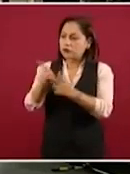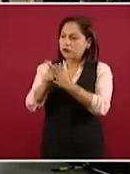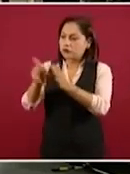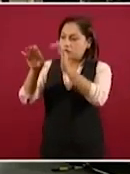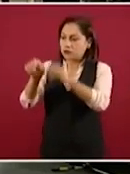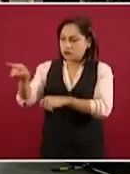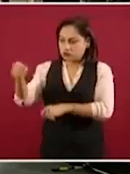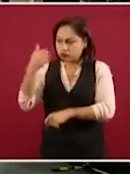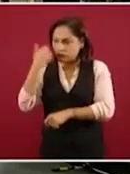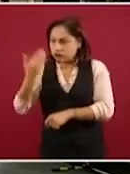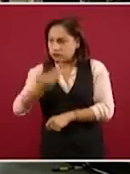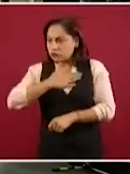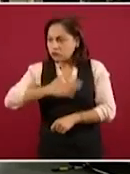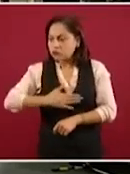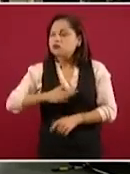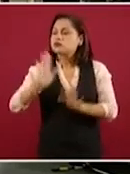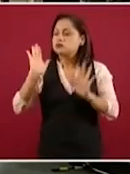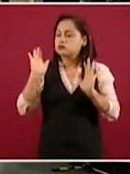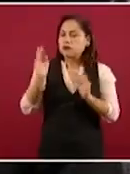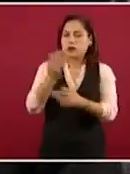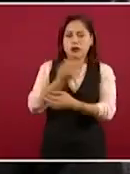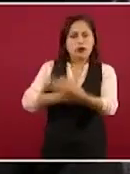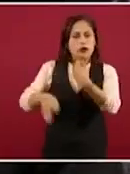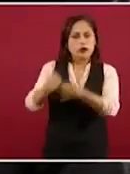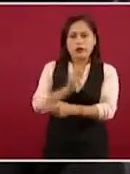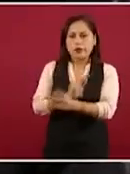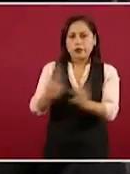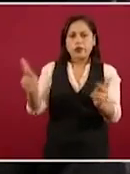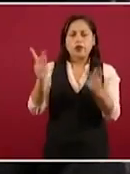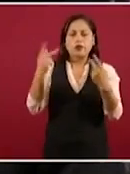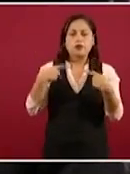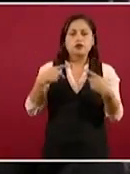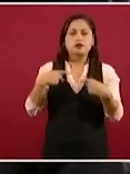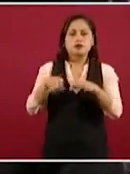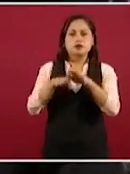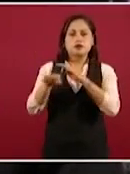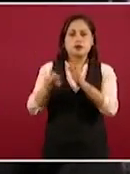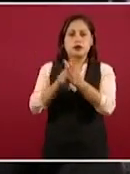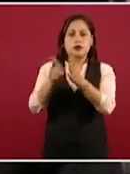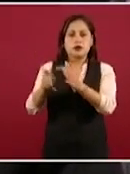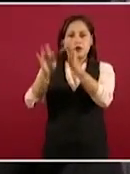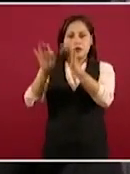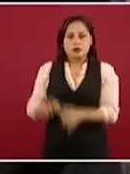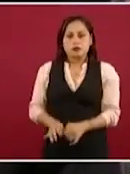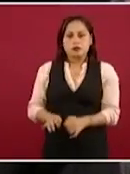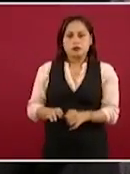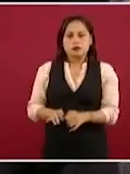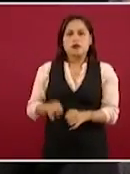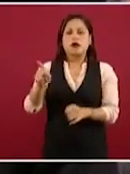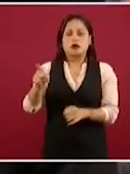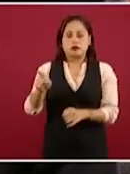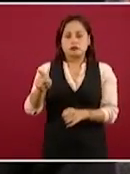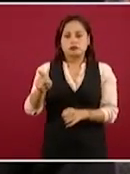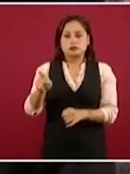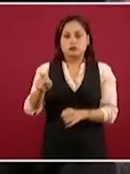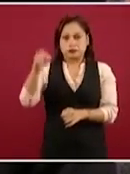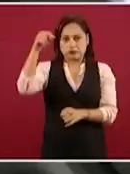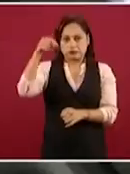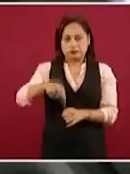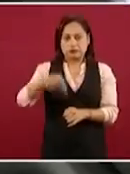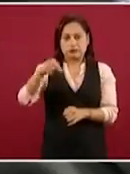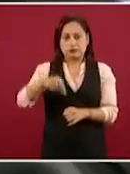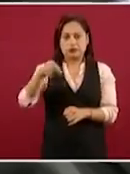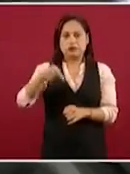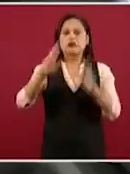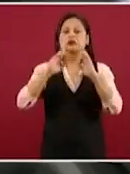demandando justicia y le ofrezco a todos los periodistas que va a estar el tema en el orden del día